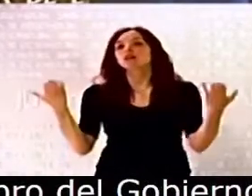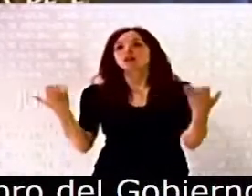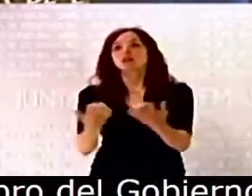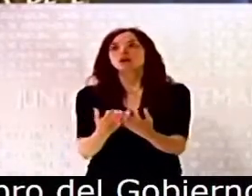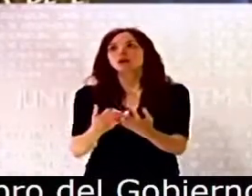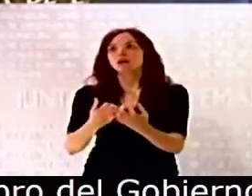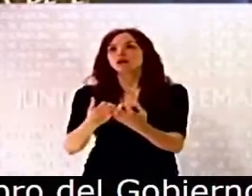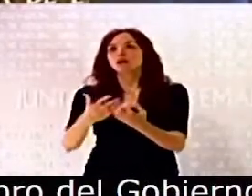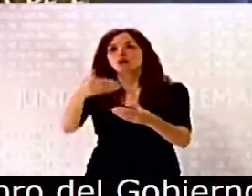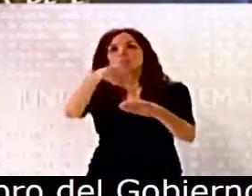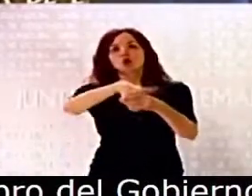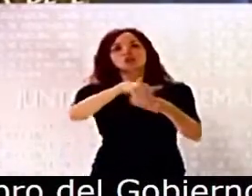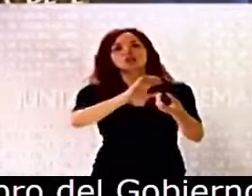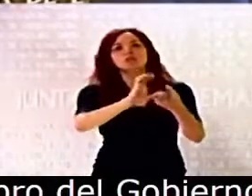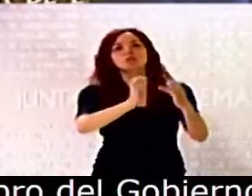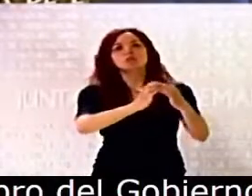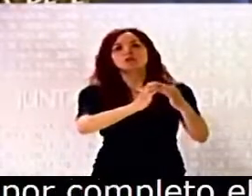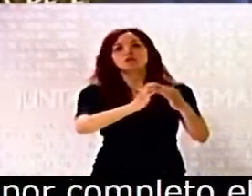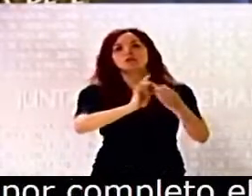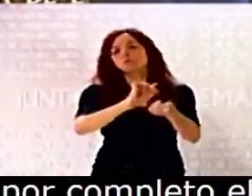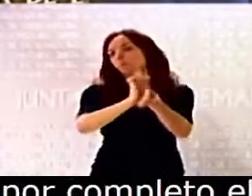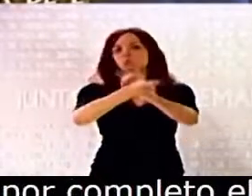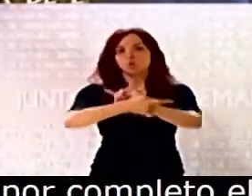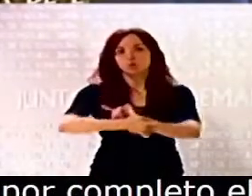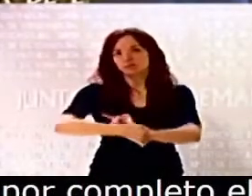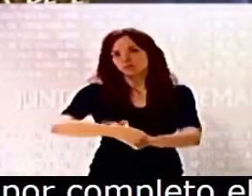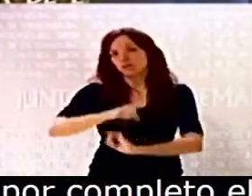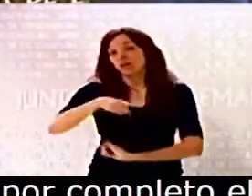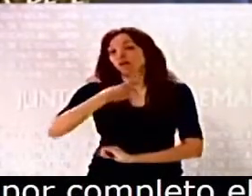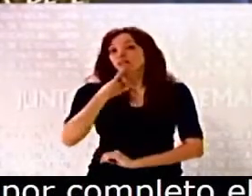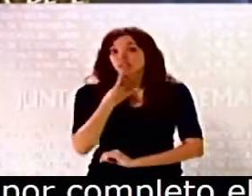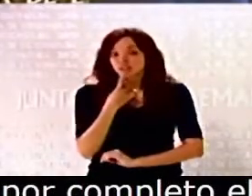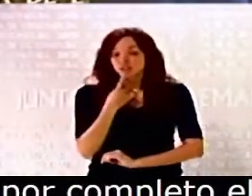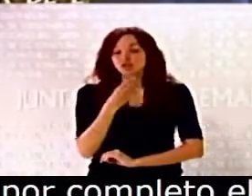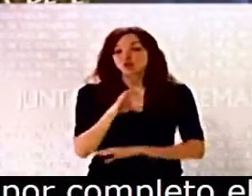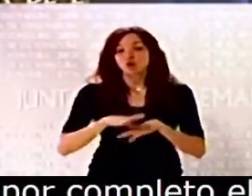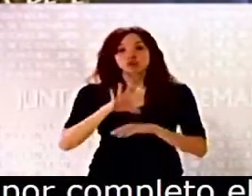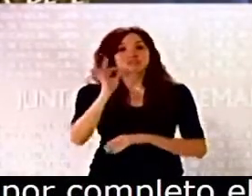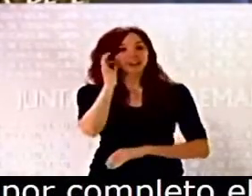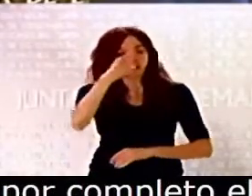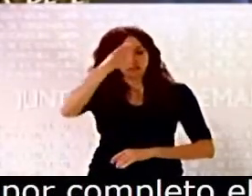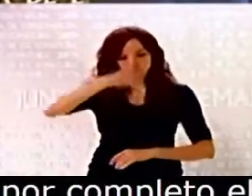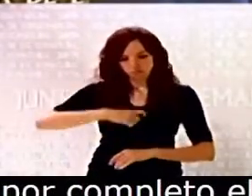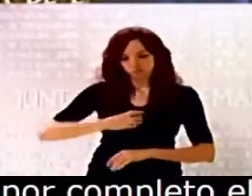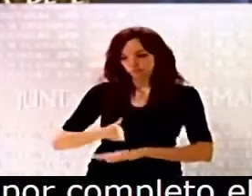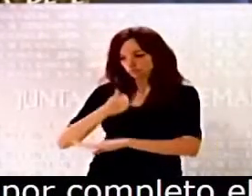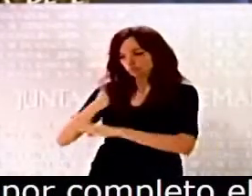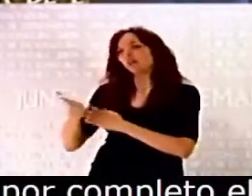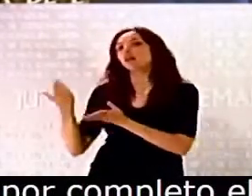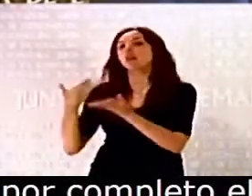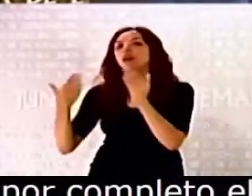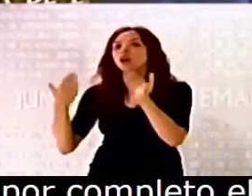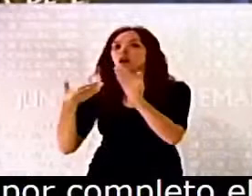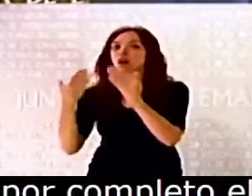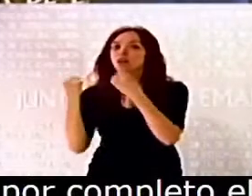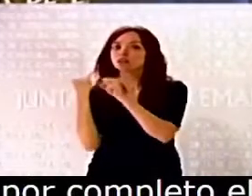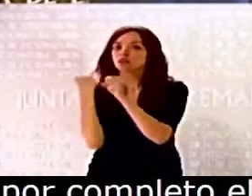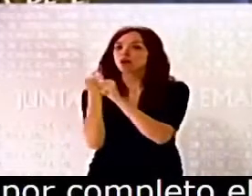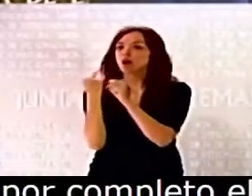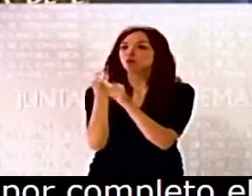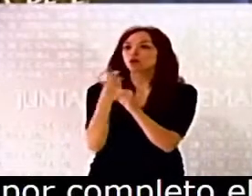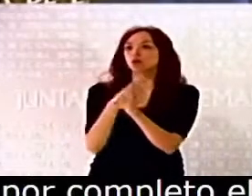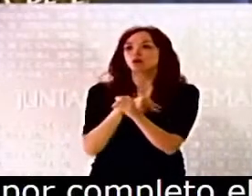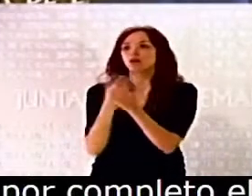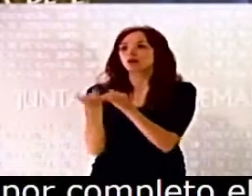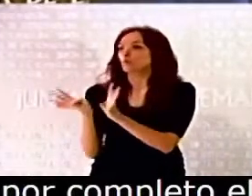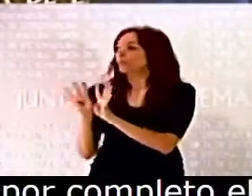el contenido de la reunión, lo que ha dicho, en este caso, la consejera que ha visitado y que ha mantenido una reunión con las trabajadoras y el concejal